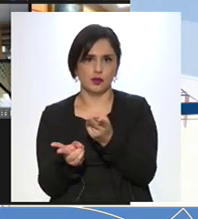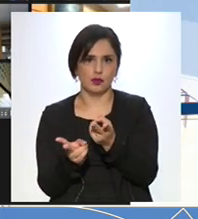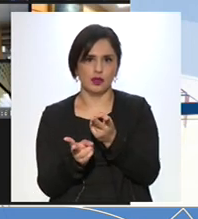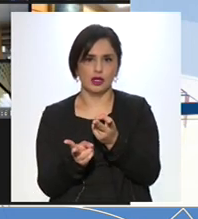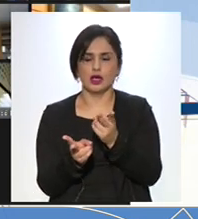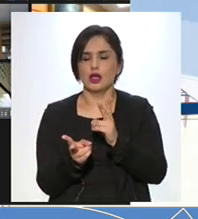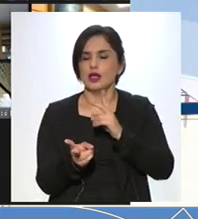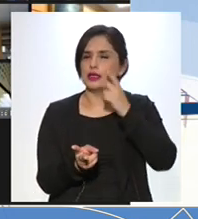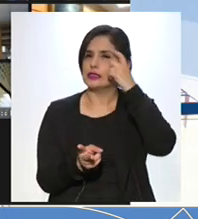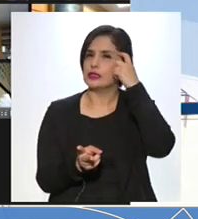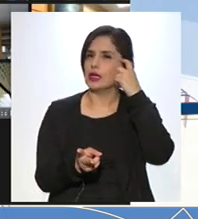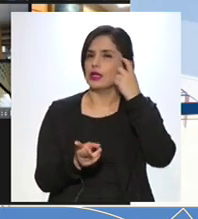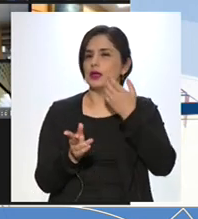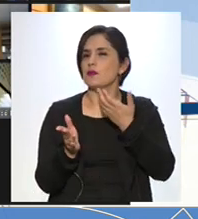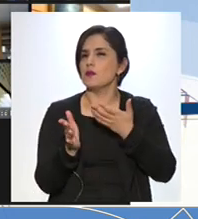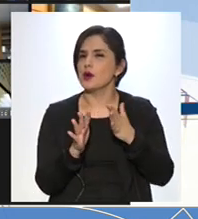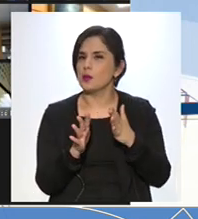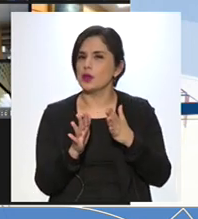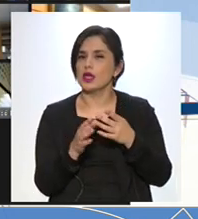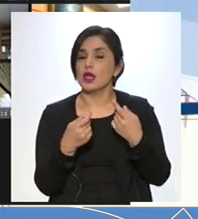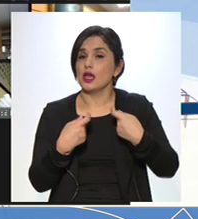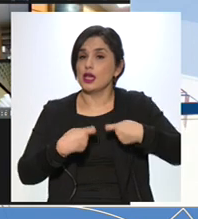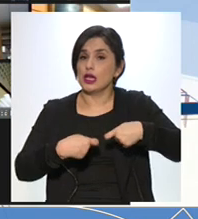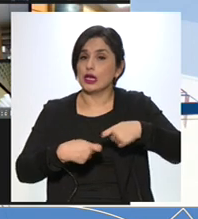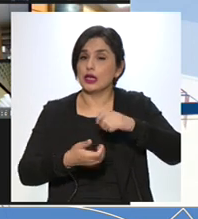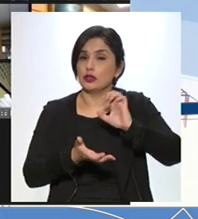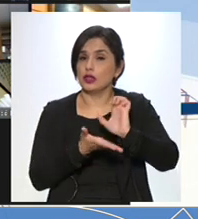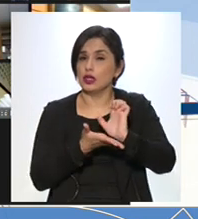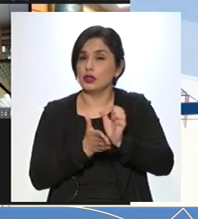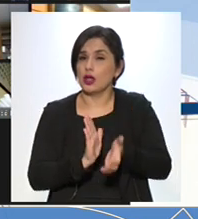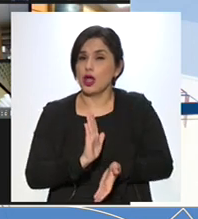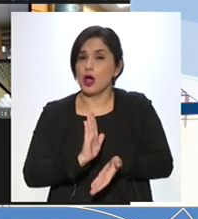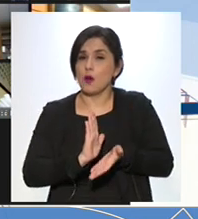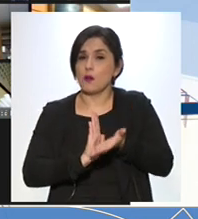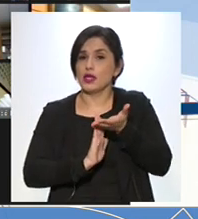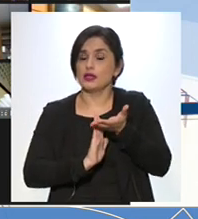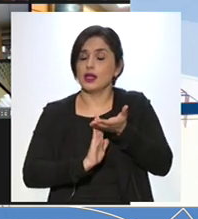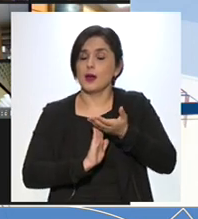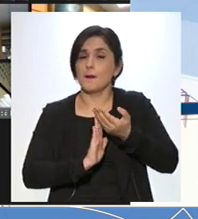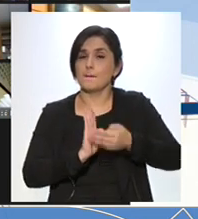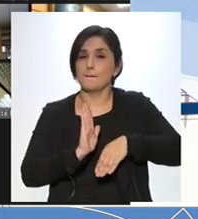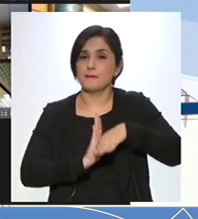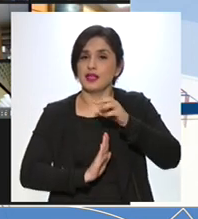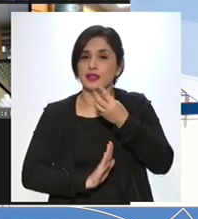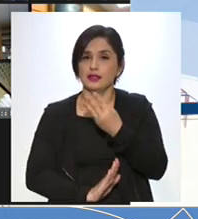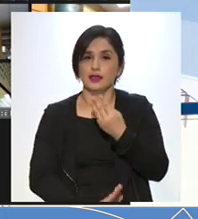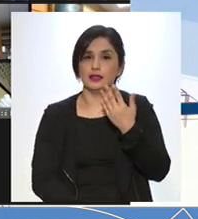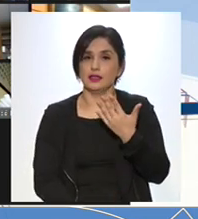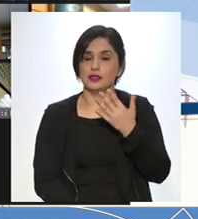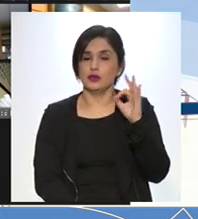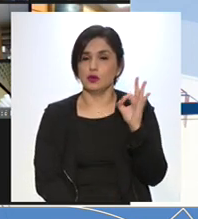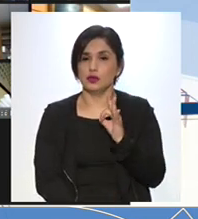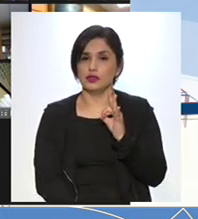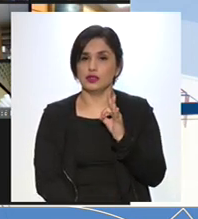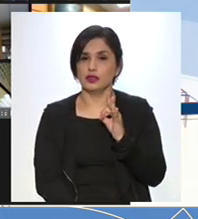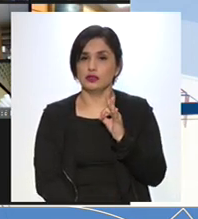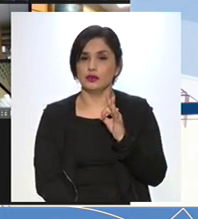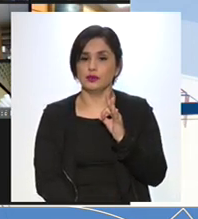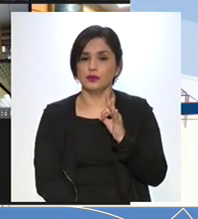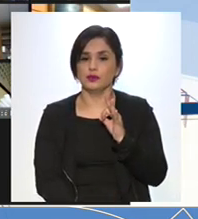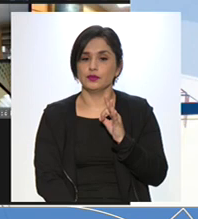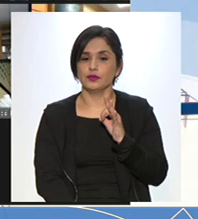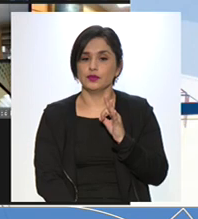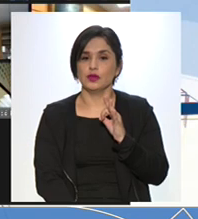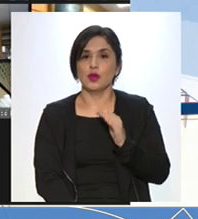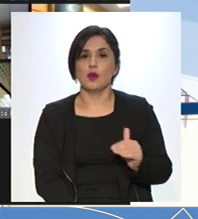estimar que en términos nominales el gasto fiscal aumentará más de 35% anual durante este año, con un déficit efectivo superior a 7%